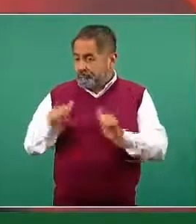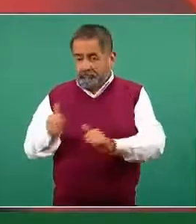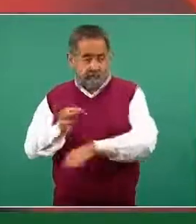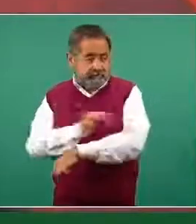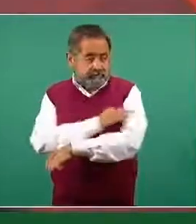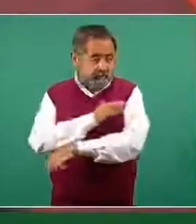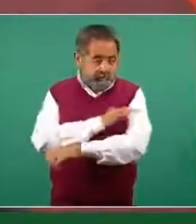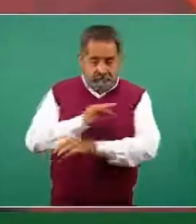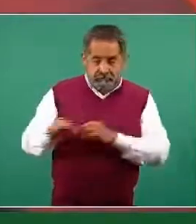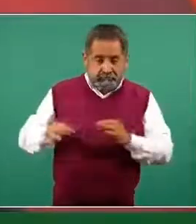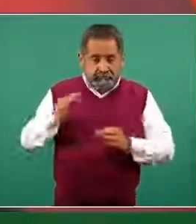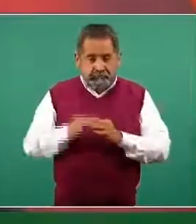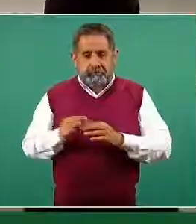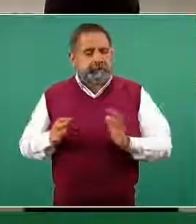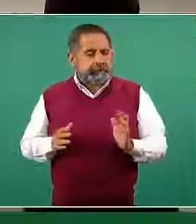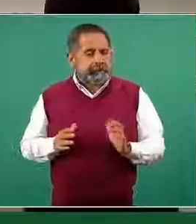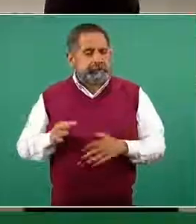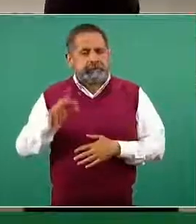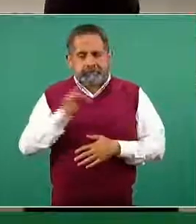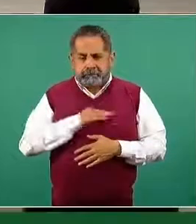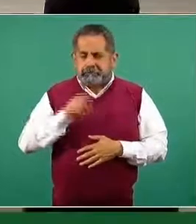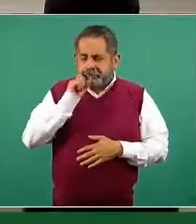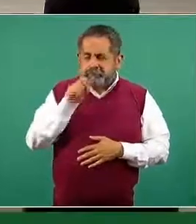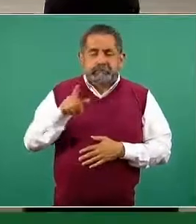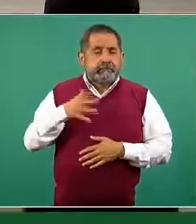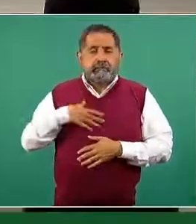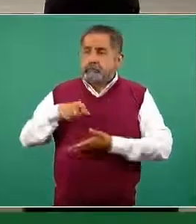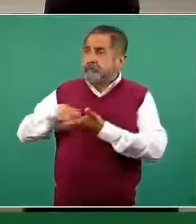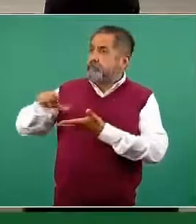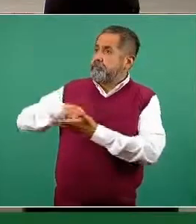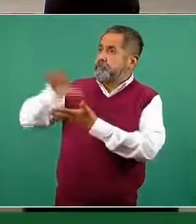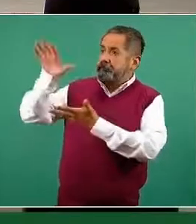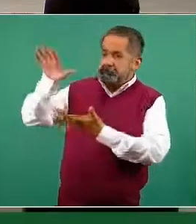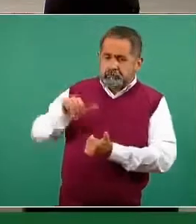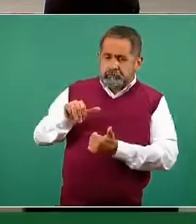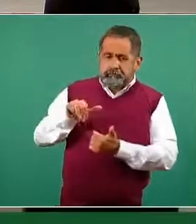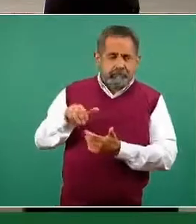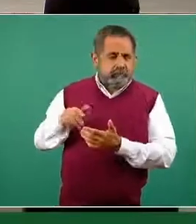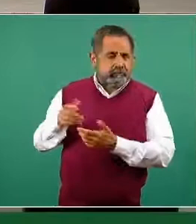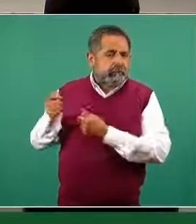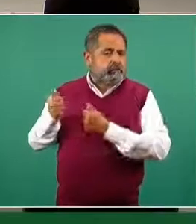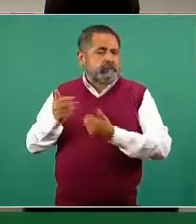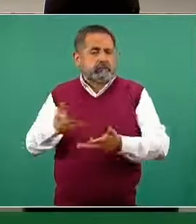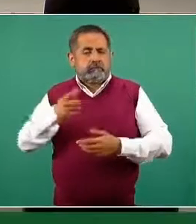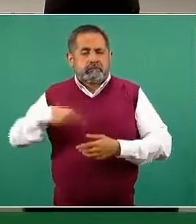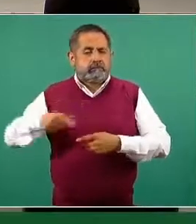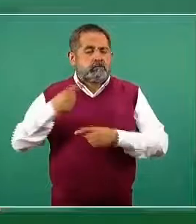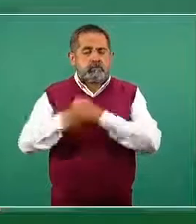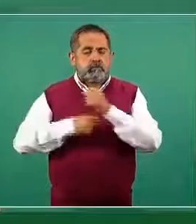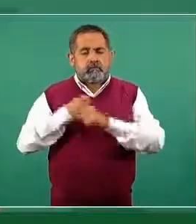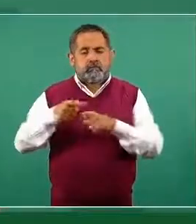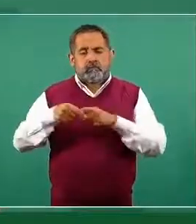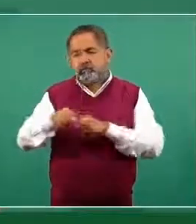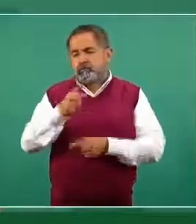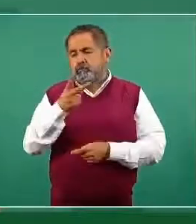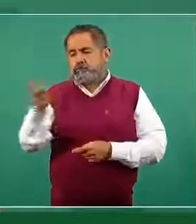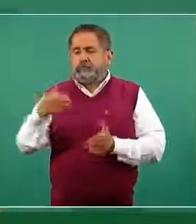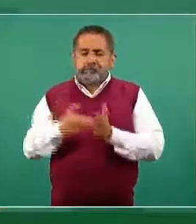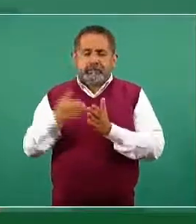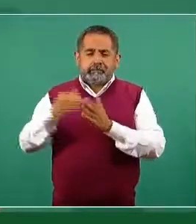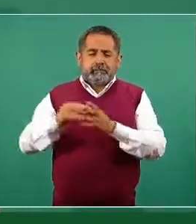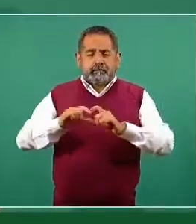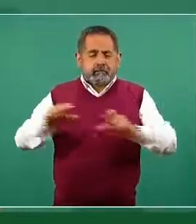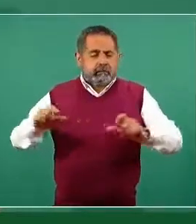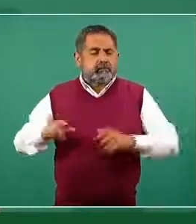y sabiendo que se tienen contratadas para todo el año 200 millones de dosis,